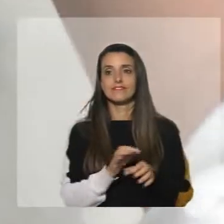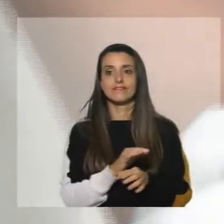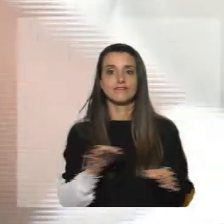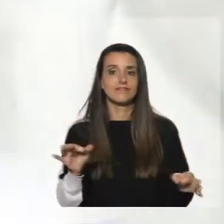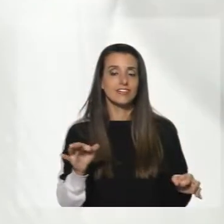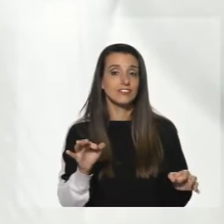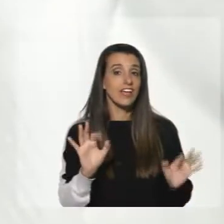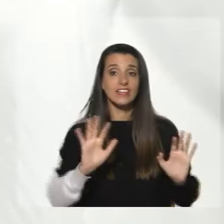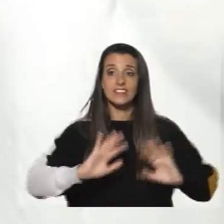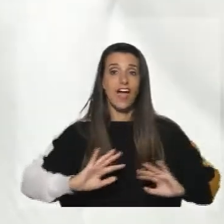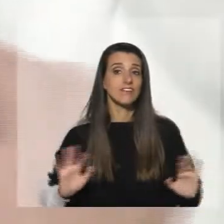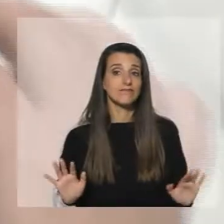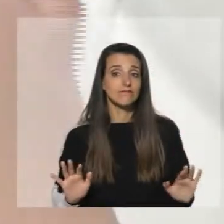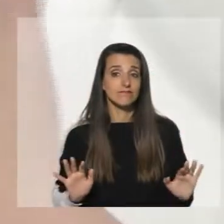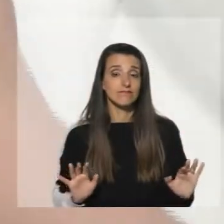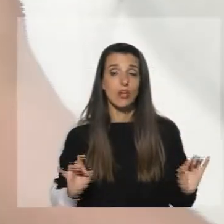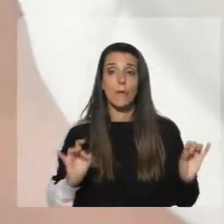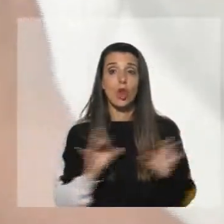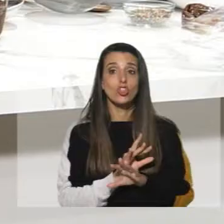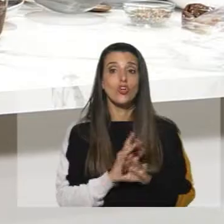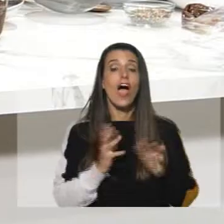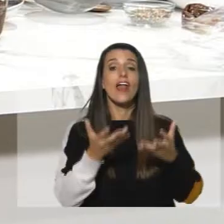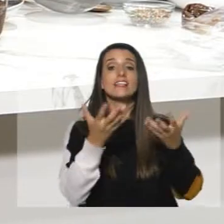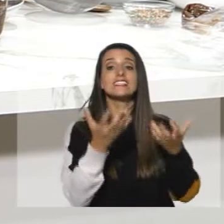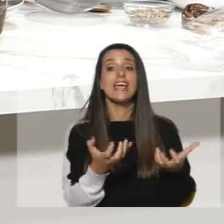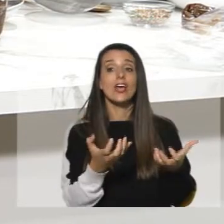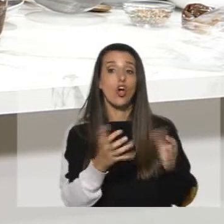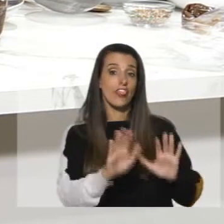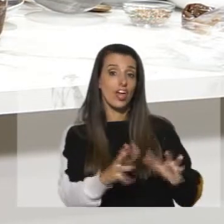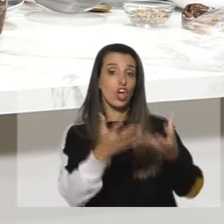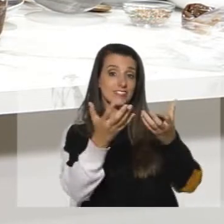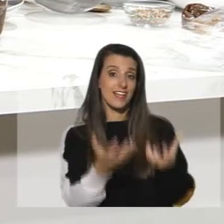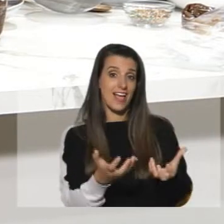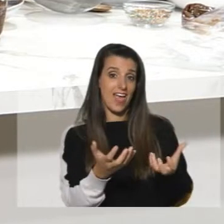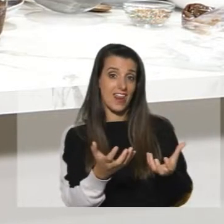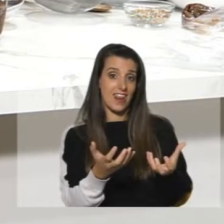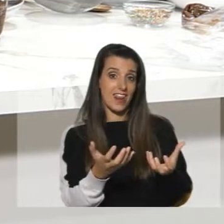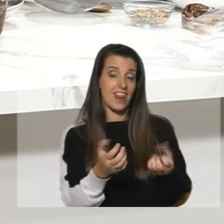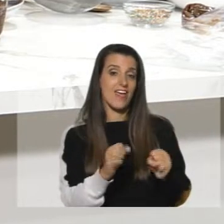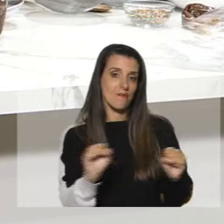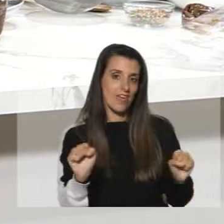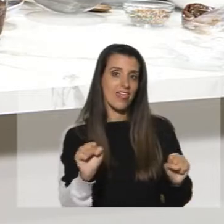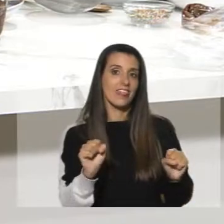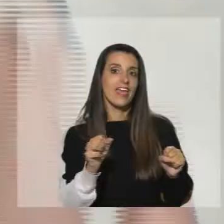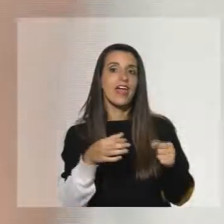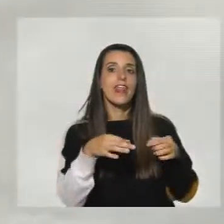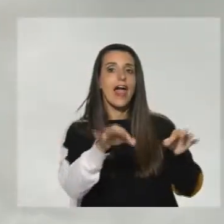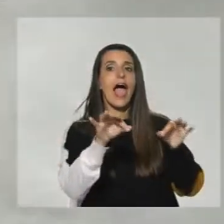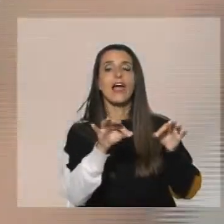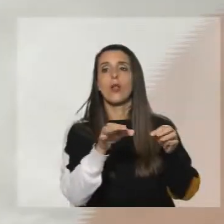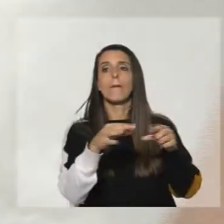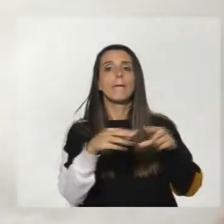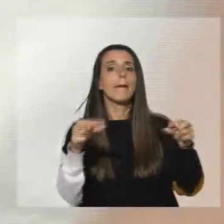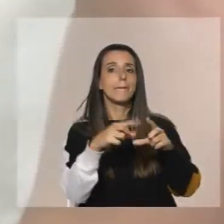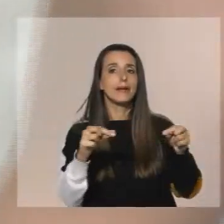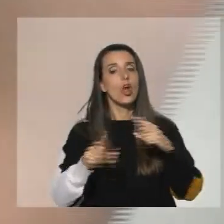lo que es. Y ahí sale el cubo. Entonces lo pongo bien. A secar ahí. Porque un el nylon, chocolate está calentito. Claro, un nylon, un papel, lo que prefieran. Voy a